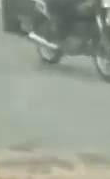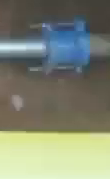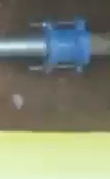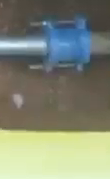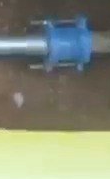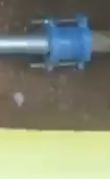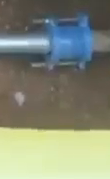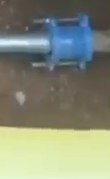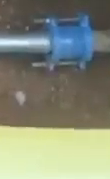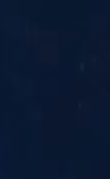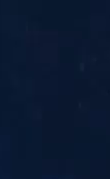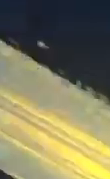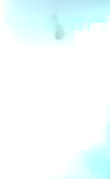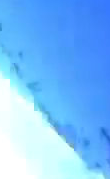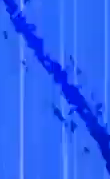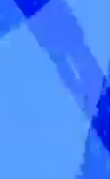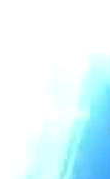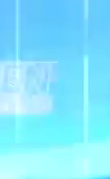servicio.